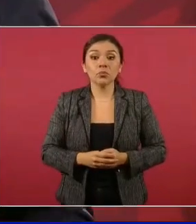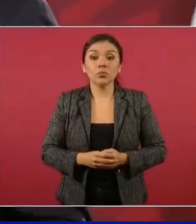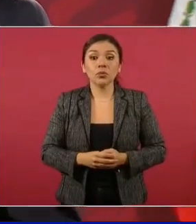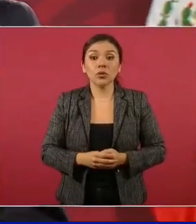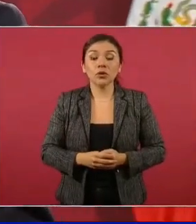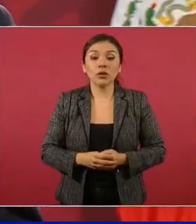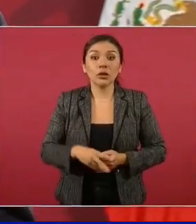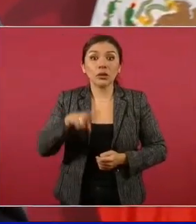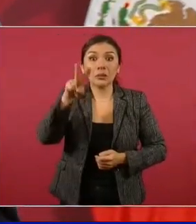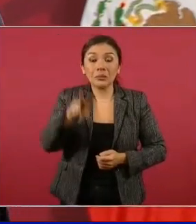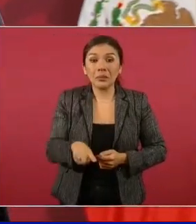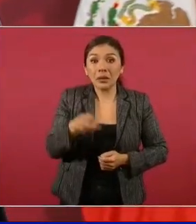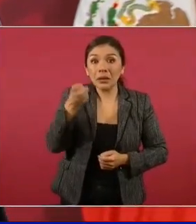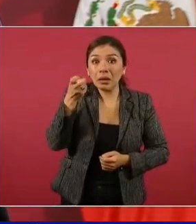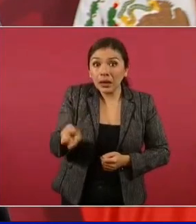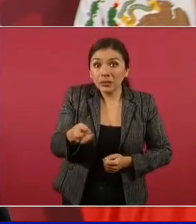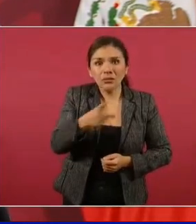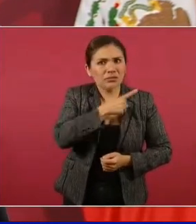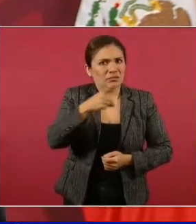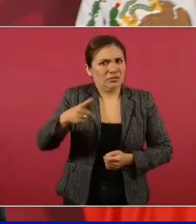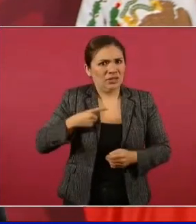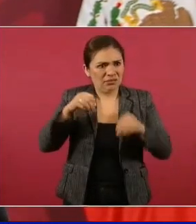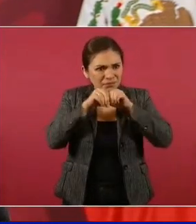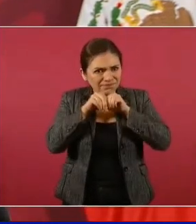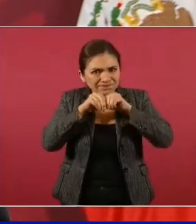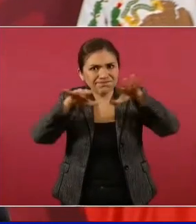porque esto debe saberse.